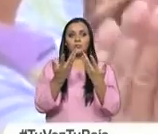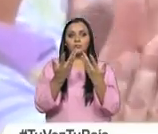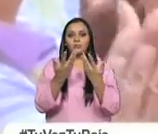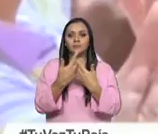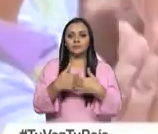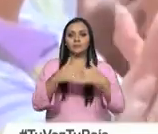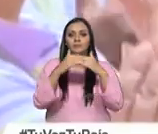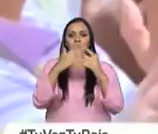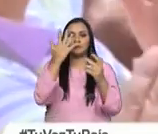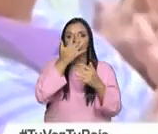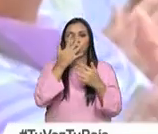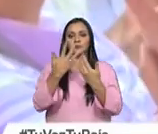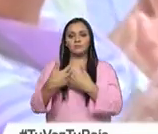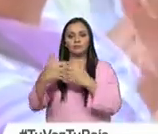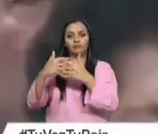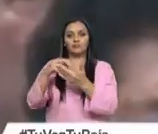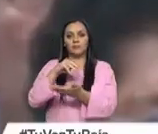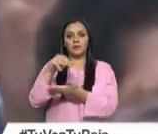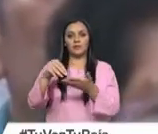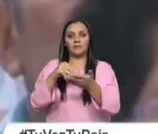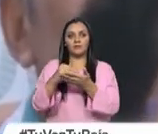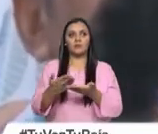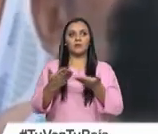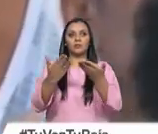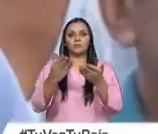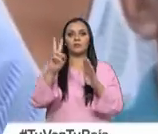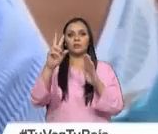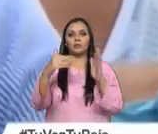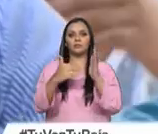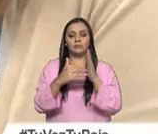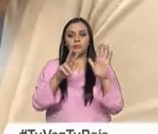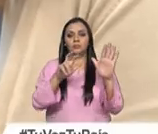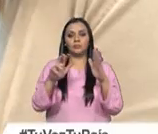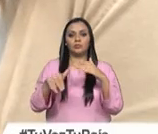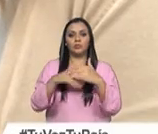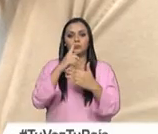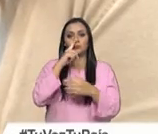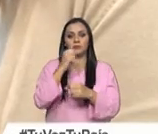económica de Esmeraldas y Manabí, generando 2.800 nuevos empleos.